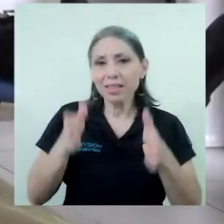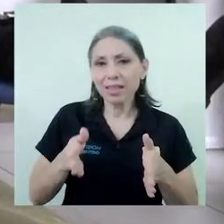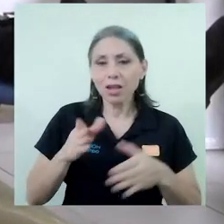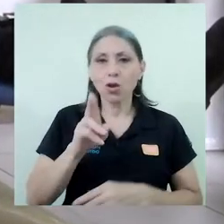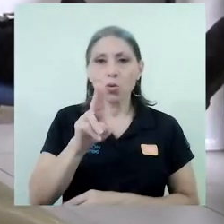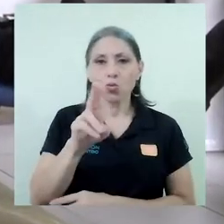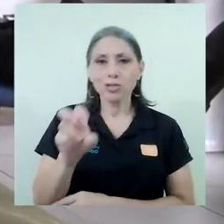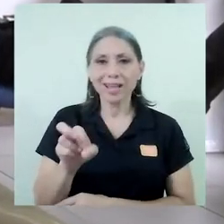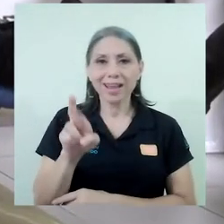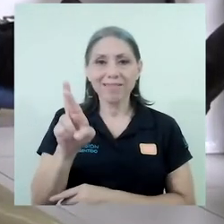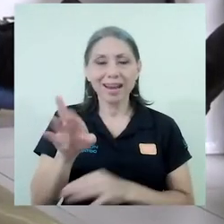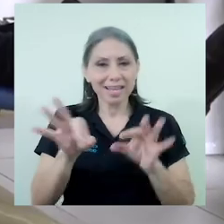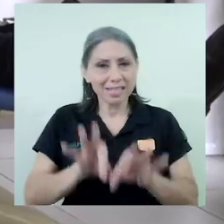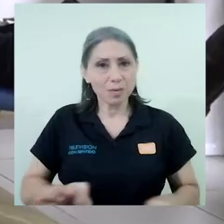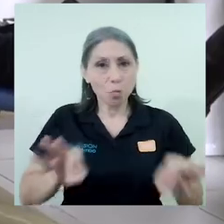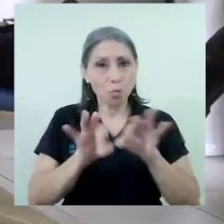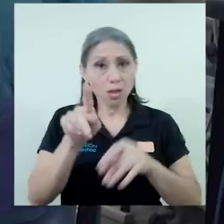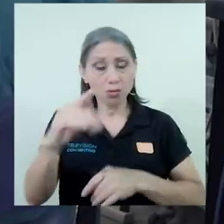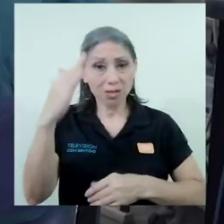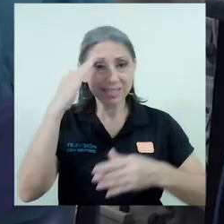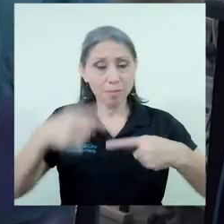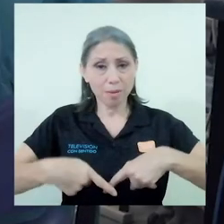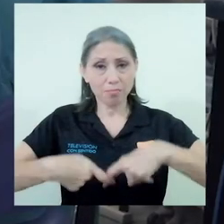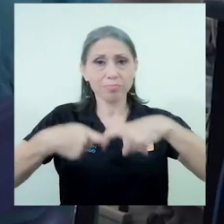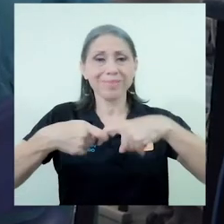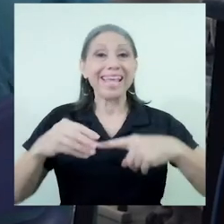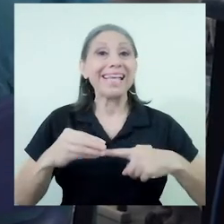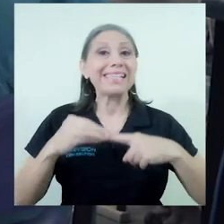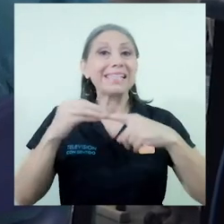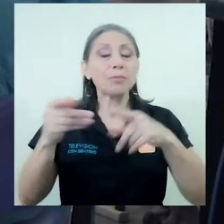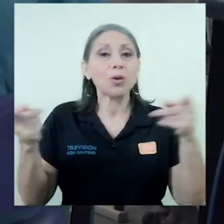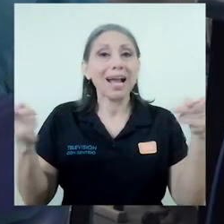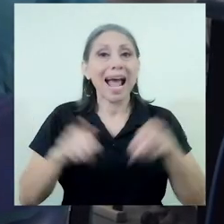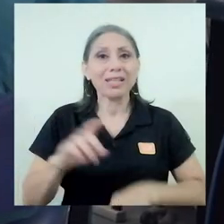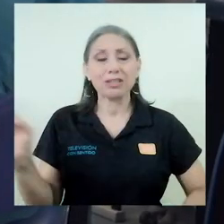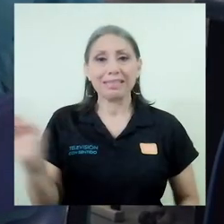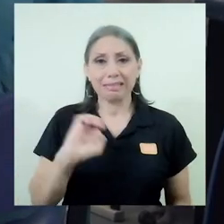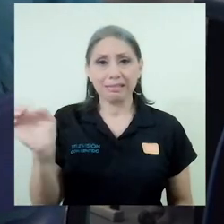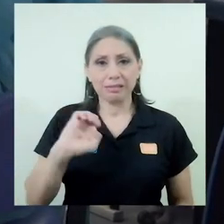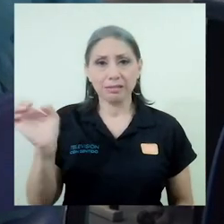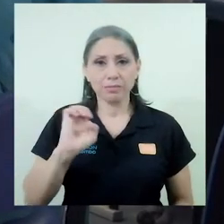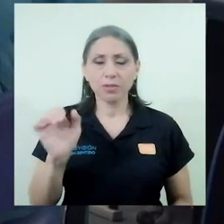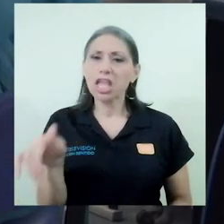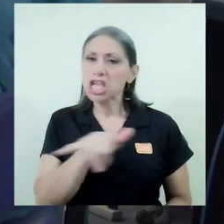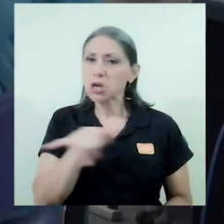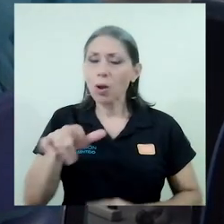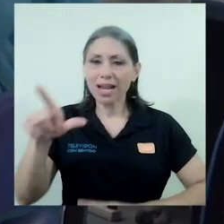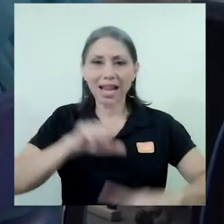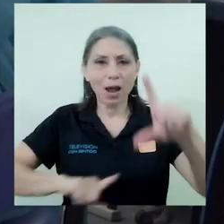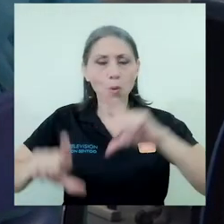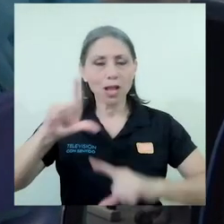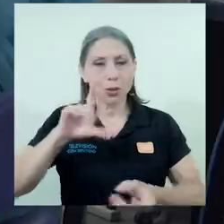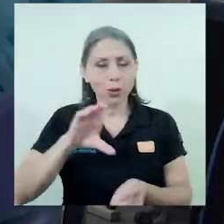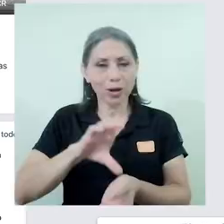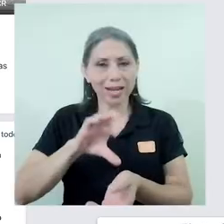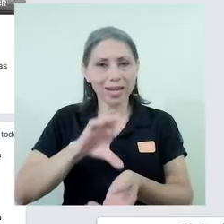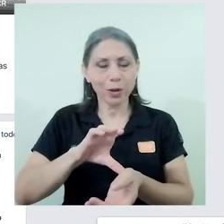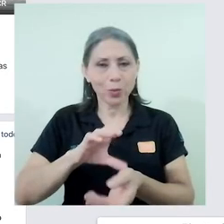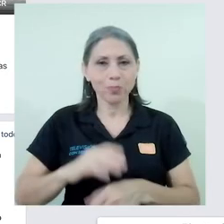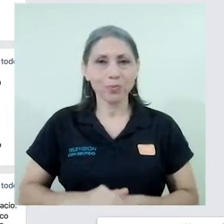que sepa que se encuentra suspendido, salvo en casos de urgencia, al igual que laboratorio clínico.